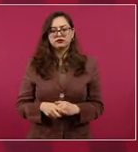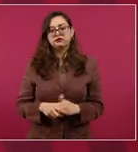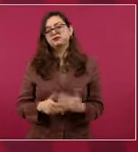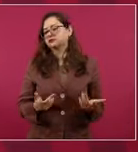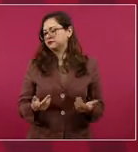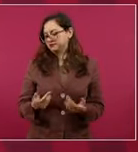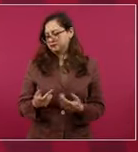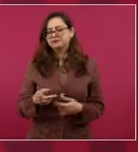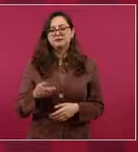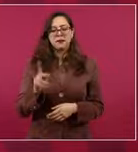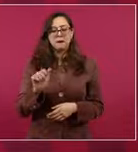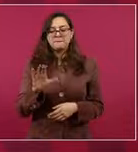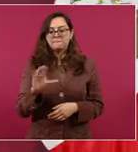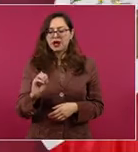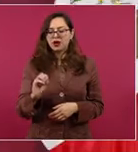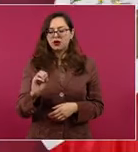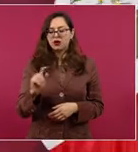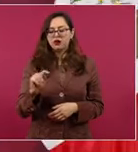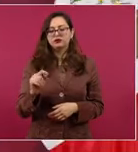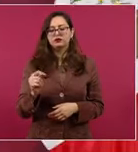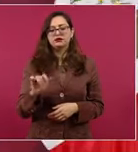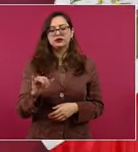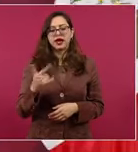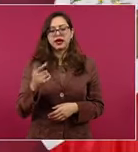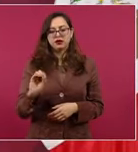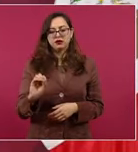Paco Taibo,